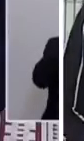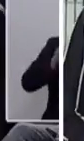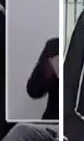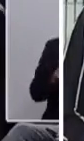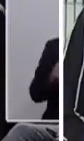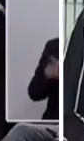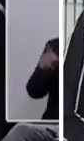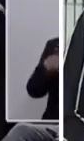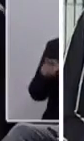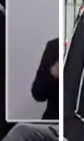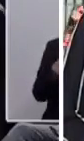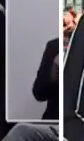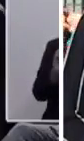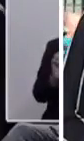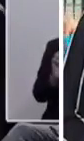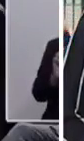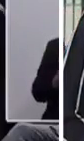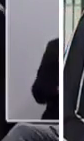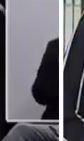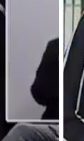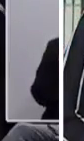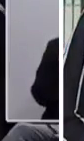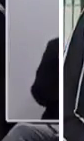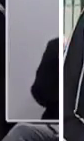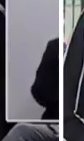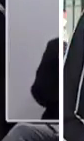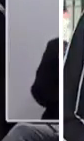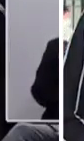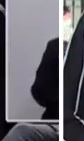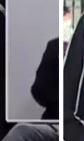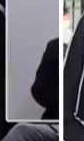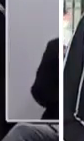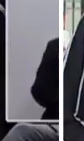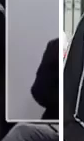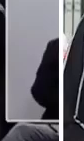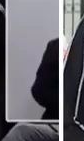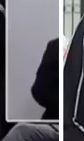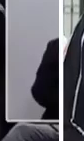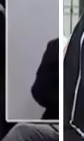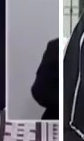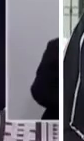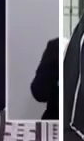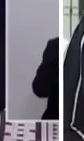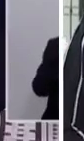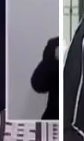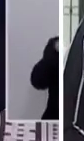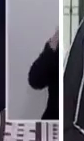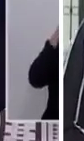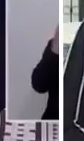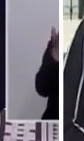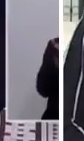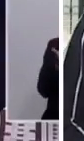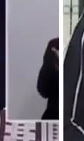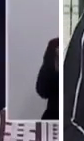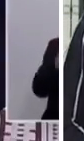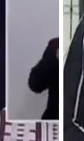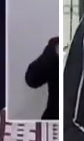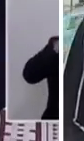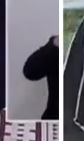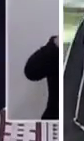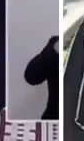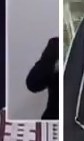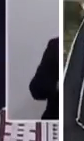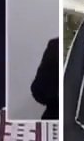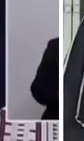no lo sé, pero no tiene que ver con esa si es agradable o no, sino que a través de ese proceso tú también estás expandiendo el virus. ¿Mirna? O sea, ¿sí o no? ¿Chiquillo? Sí,